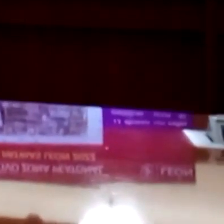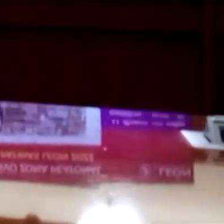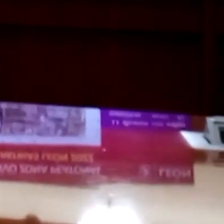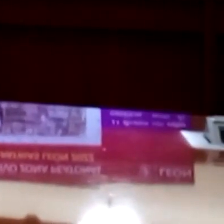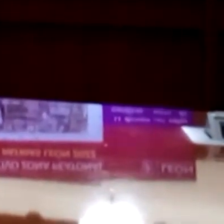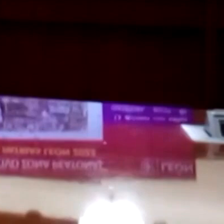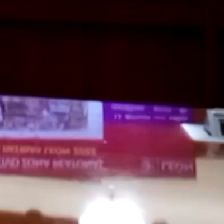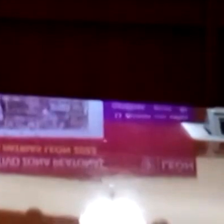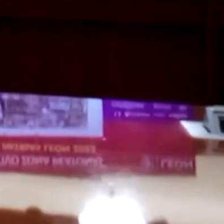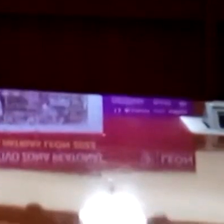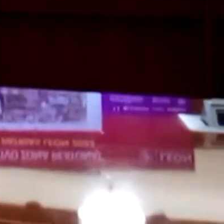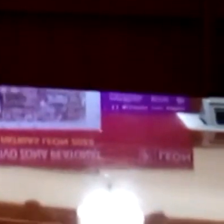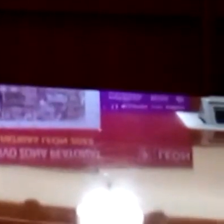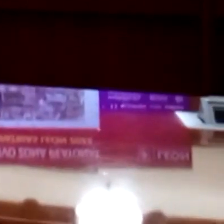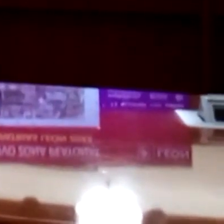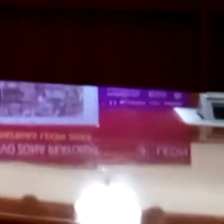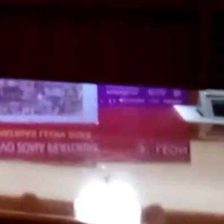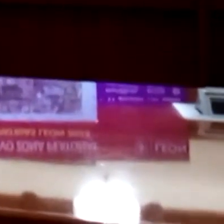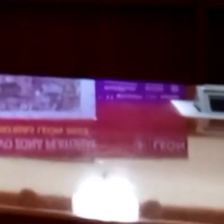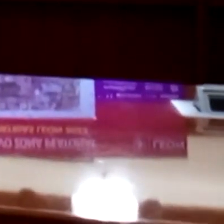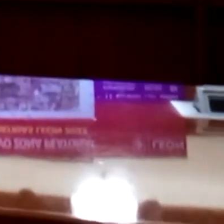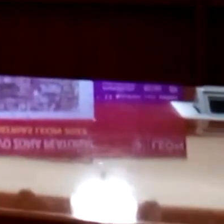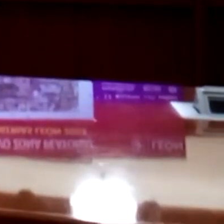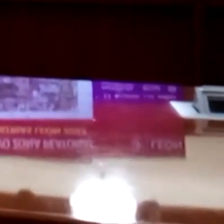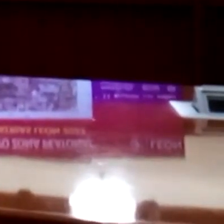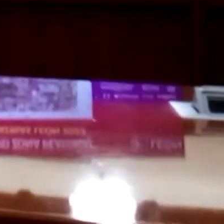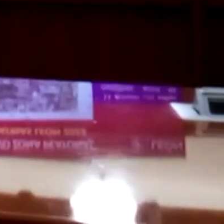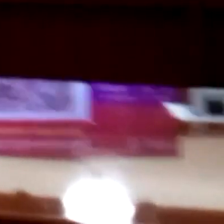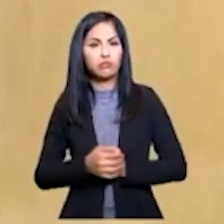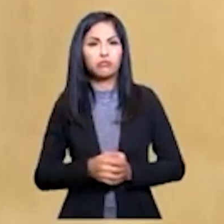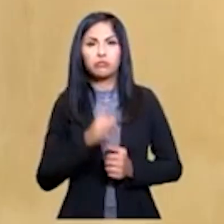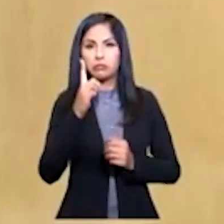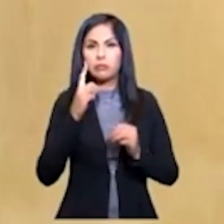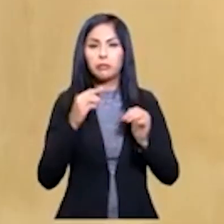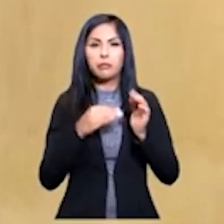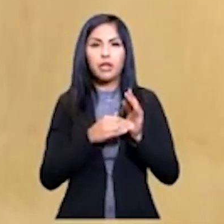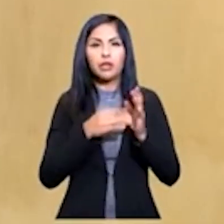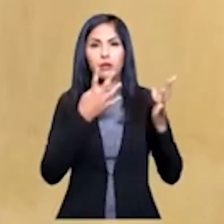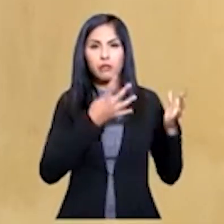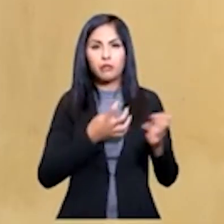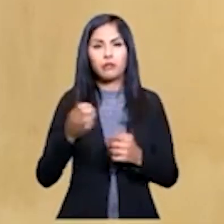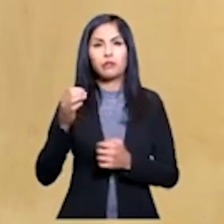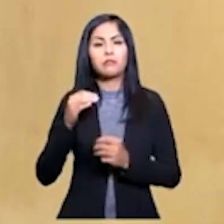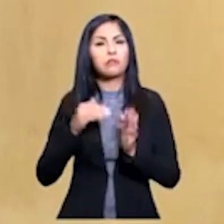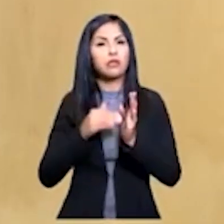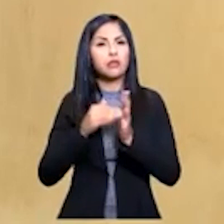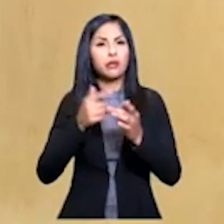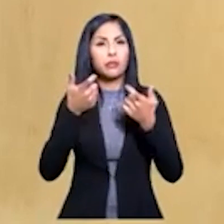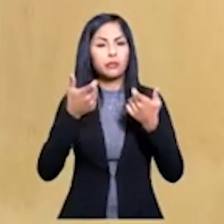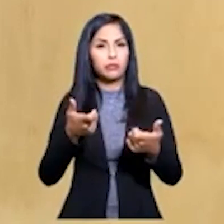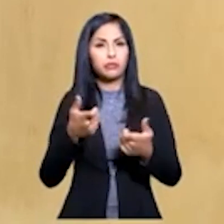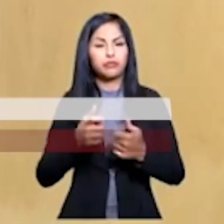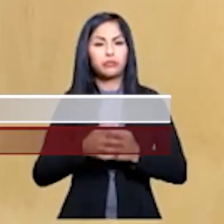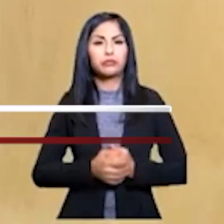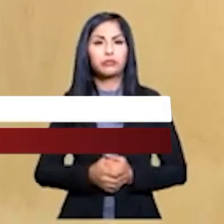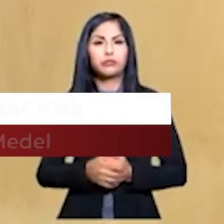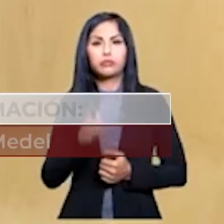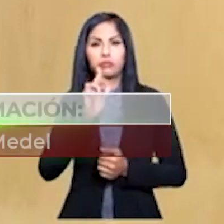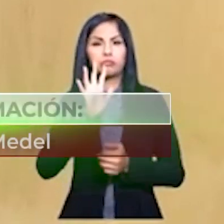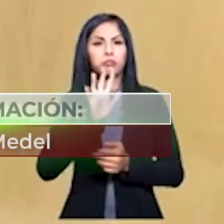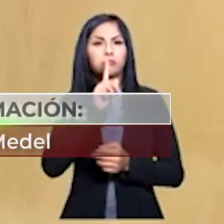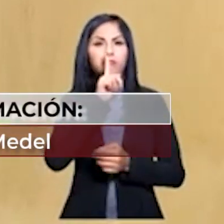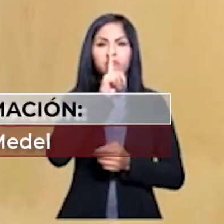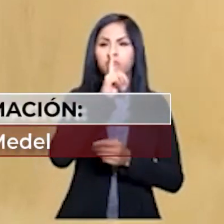es absolutamente discrecional su manejo eh estamos hablando de mil novecientos millones de pesos en absoluta